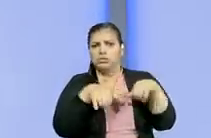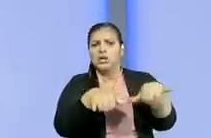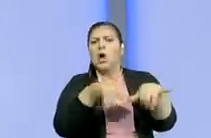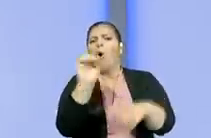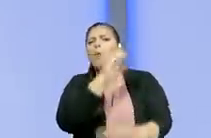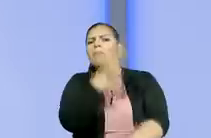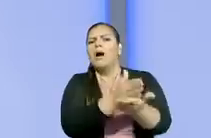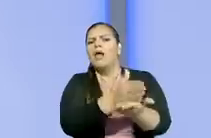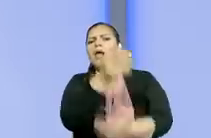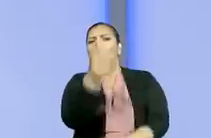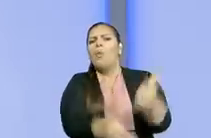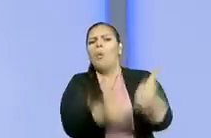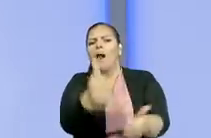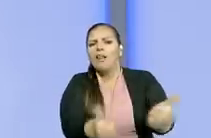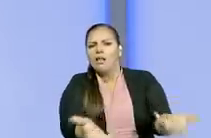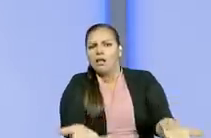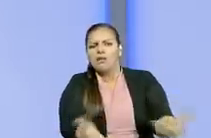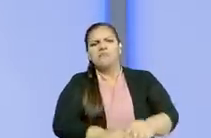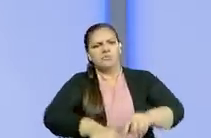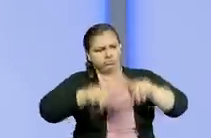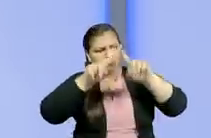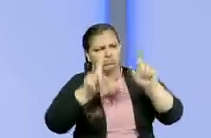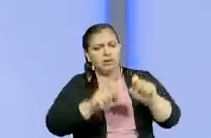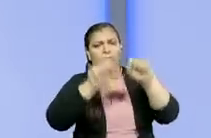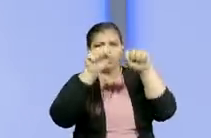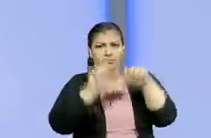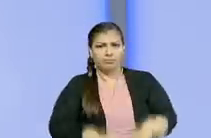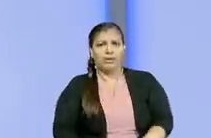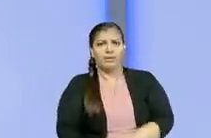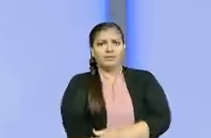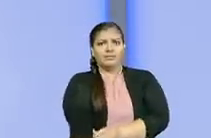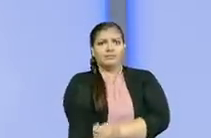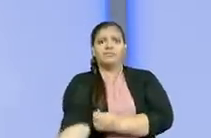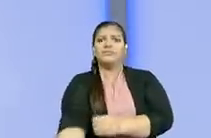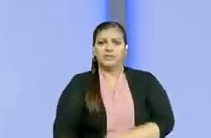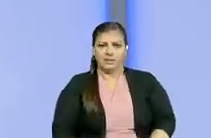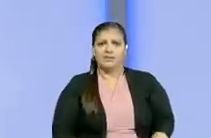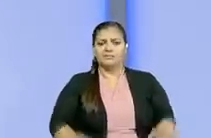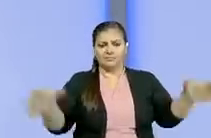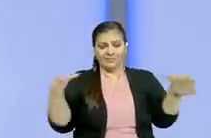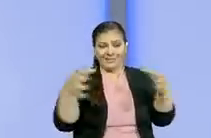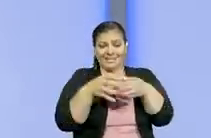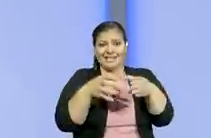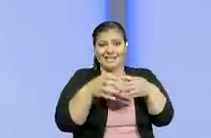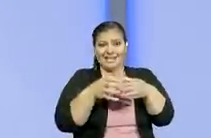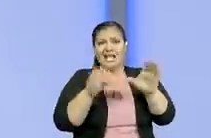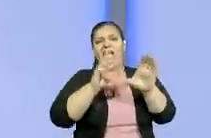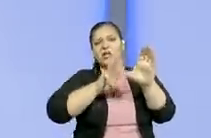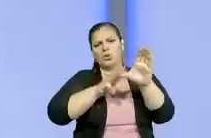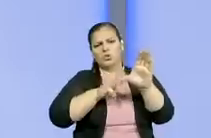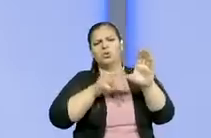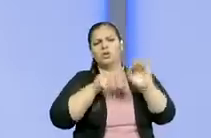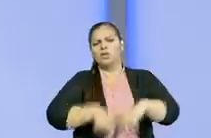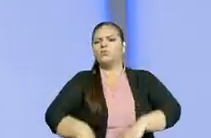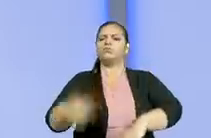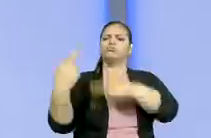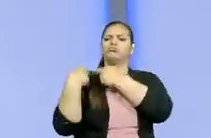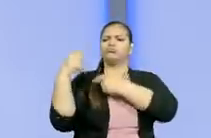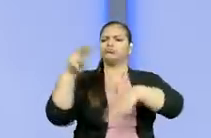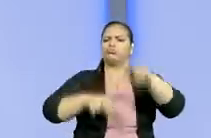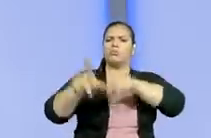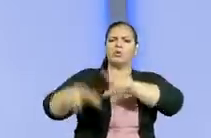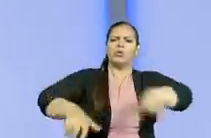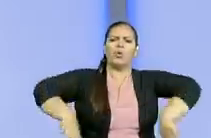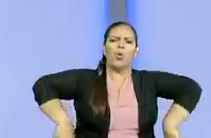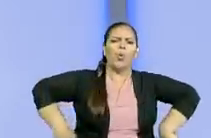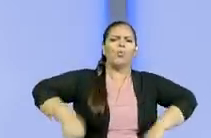del Consejo de Participación Ciudadana Transitorio, que en líneas generales ha hecho lo que el pueblo quería, evaluar y cesar a todos los funcionarios que